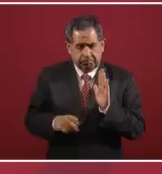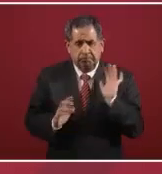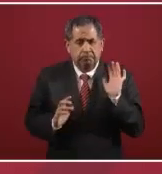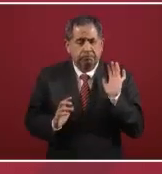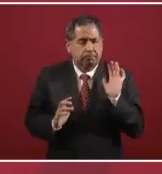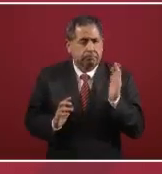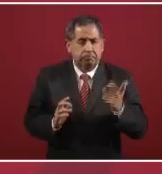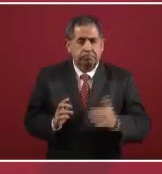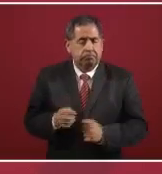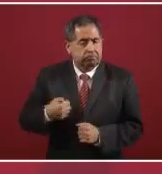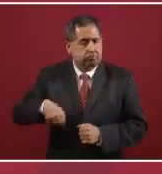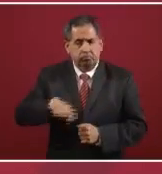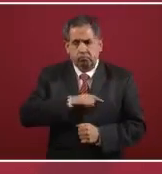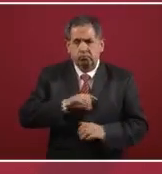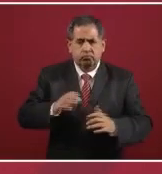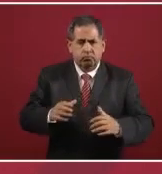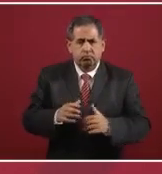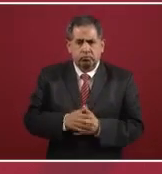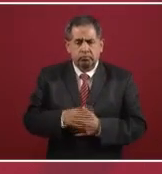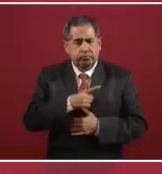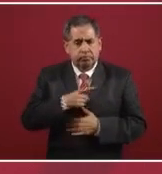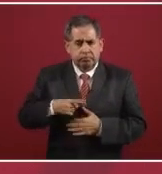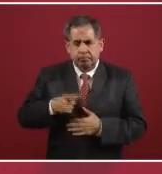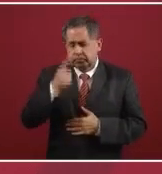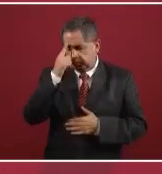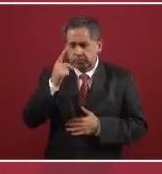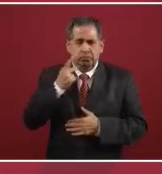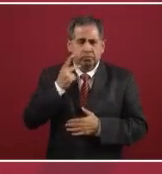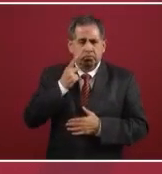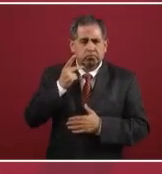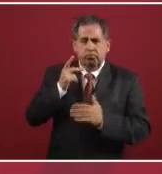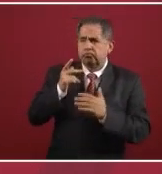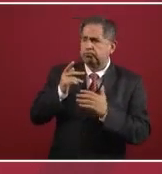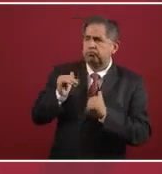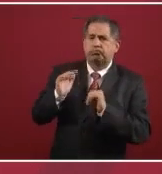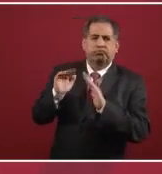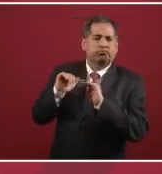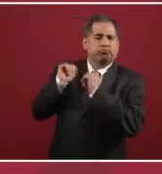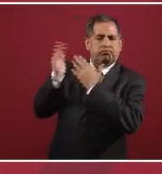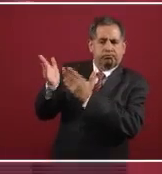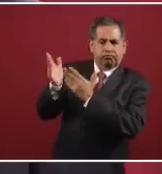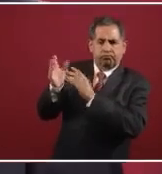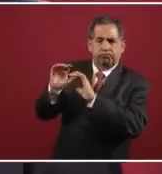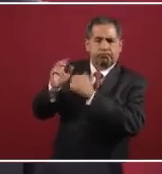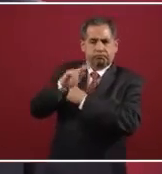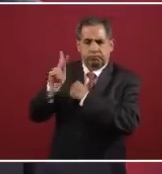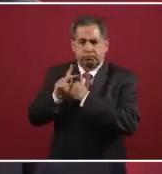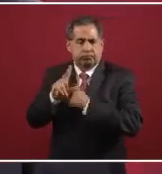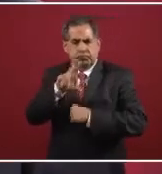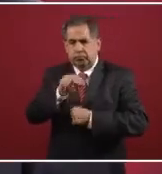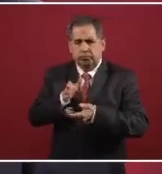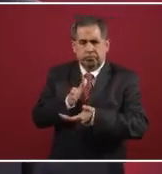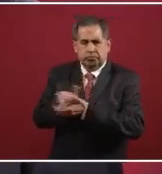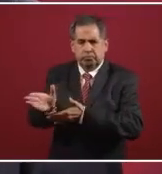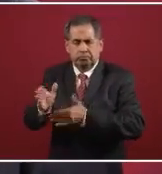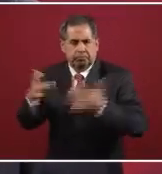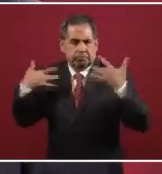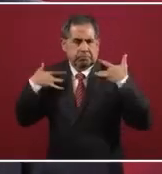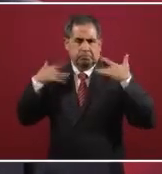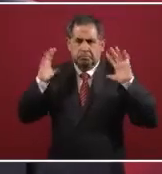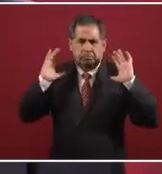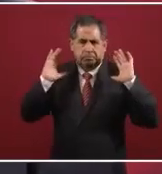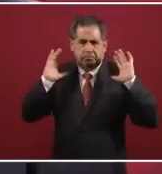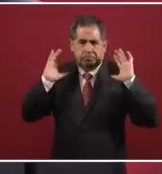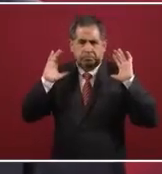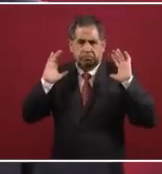nosotros tenemos que aplicar una política exterior de no intervención y